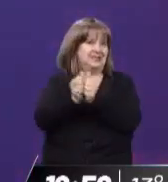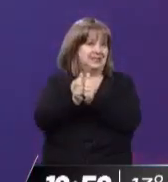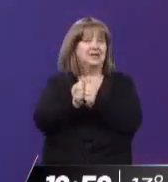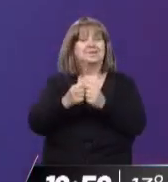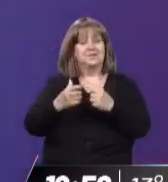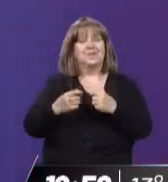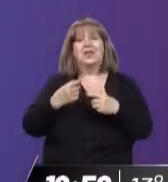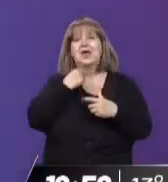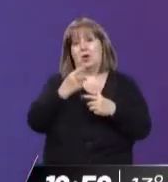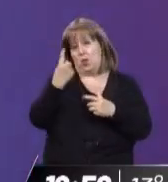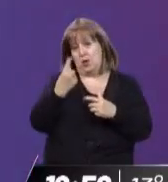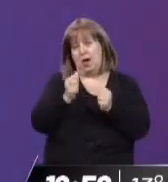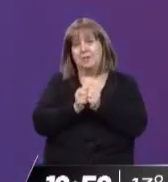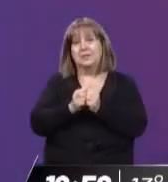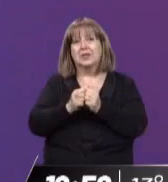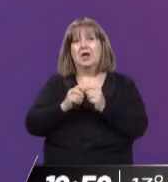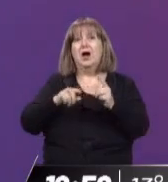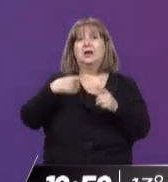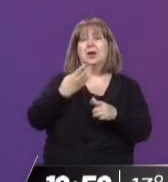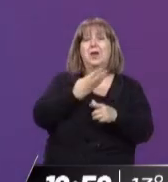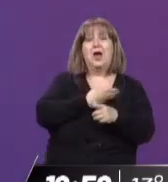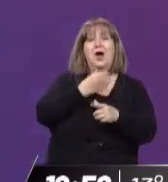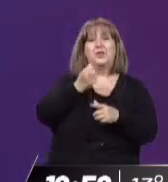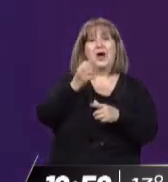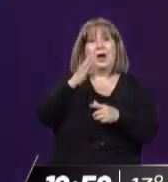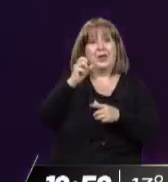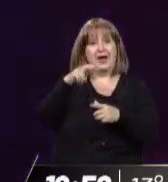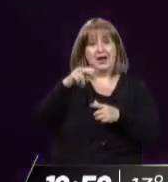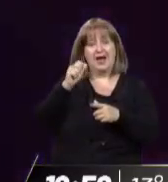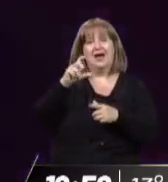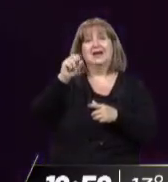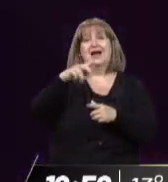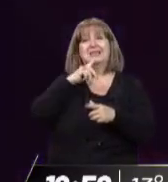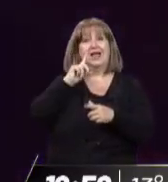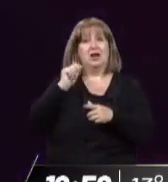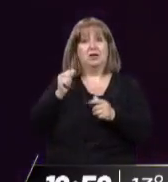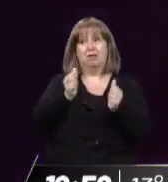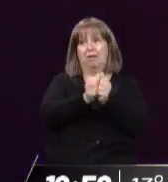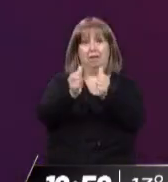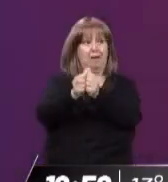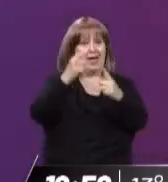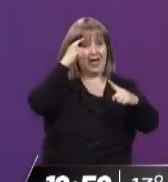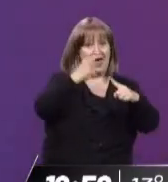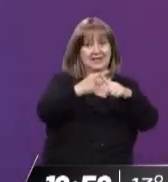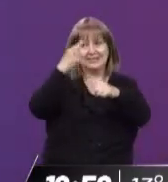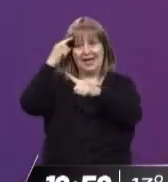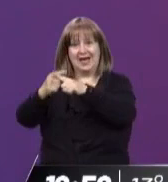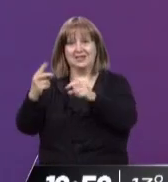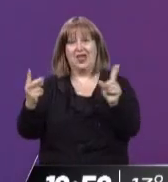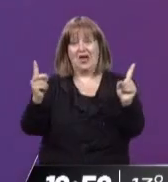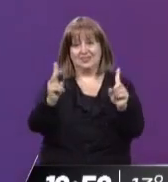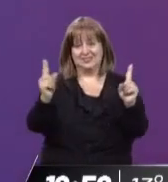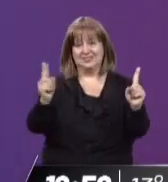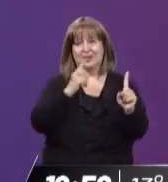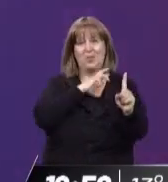juntos. Sí. Pero tiene, incluso también estuvo su otra ex, Fabiana Cantilo, con quien compartió 2 canciones. Así que bueno, una reunión de ex y Fito Páez. No invitó a